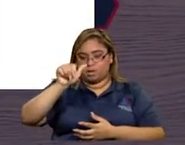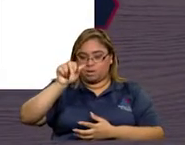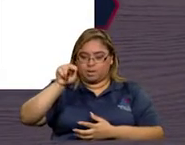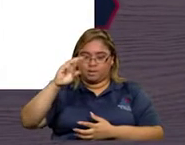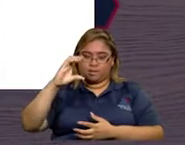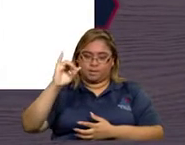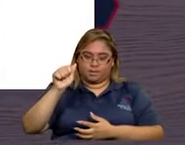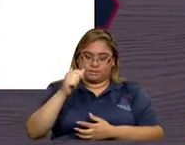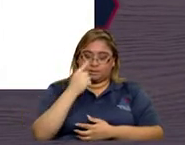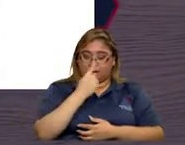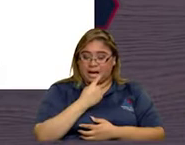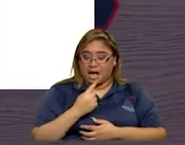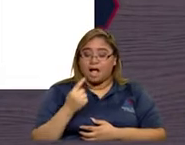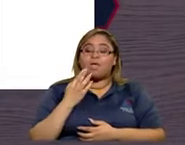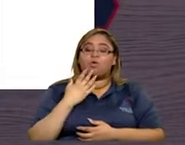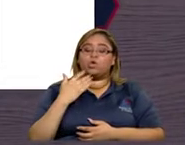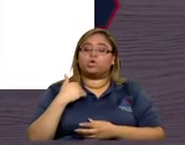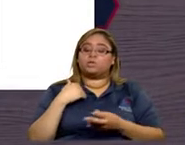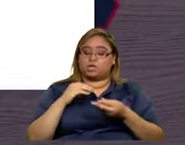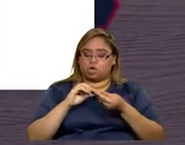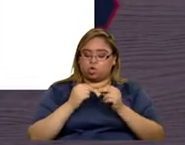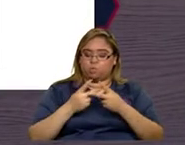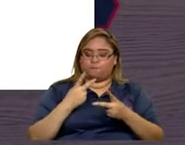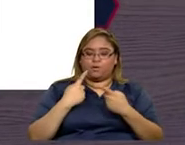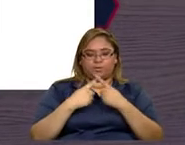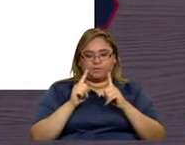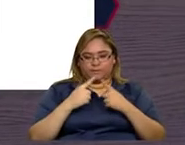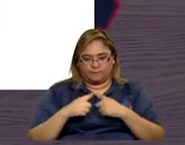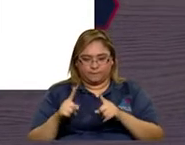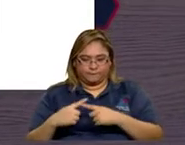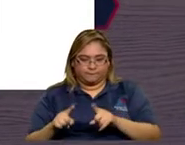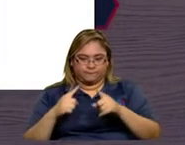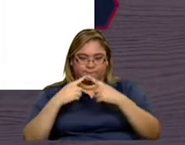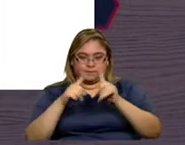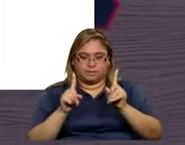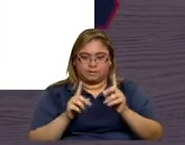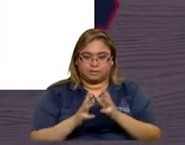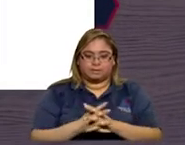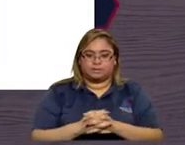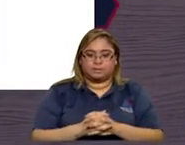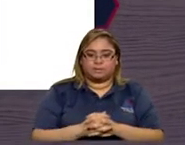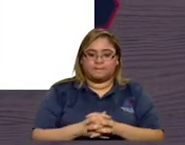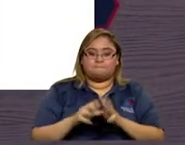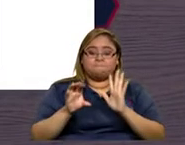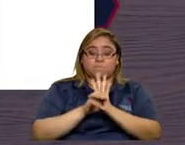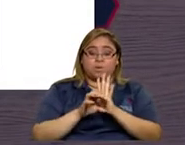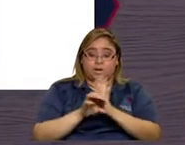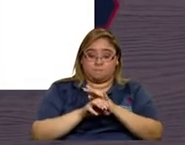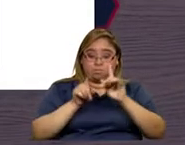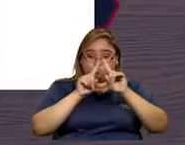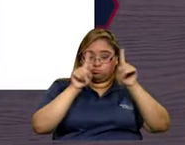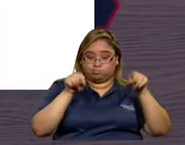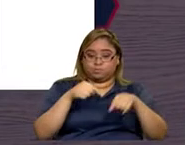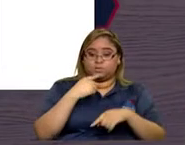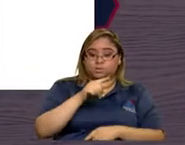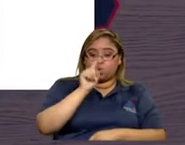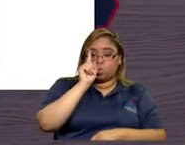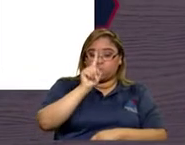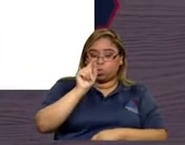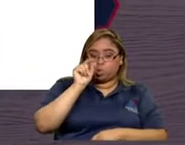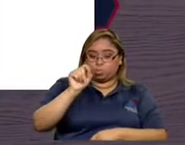valor distinto. Aquí tenemos una resistencia de 1.5 kiloohmios, donde el